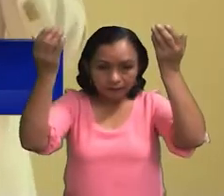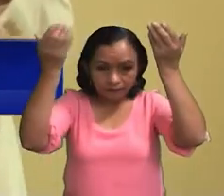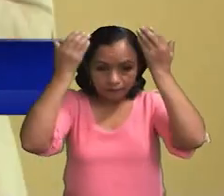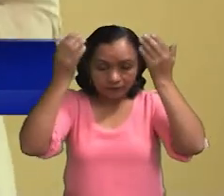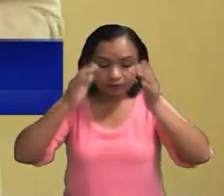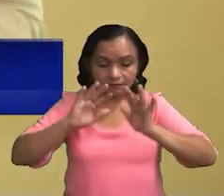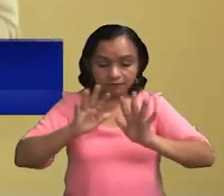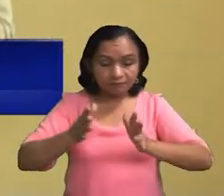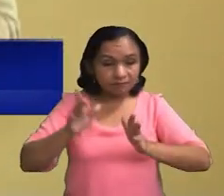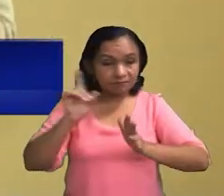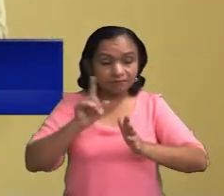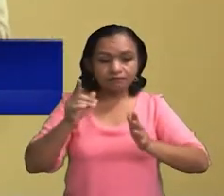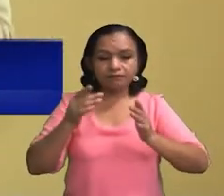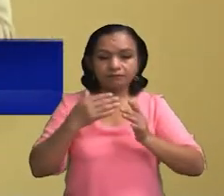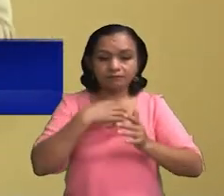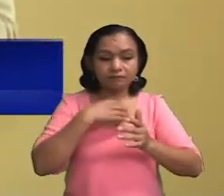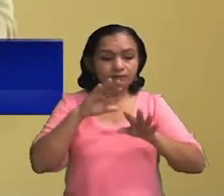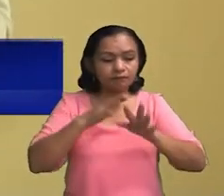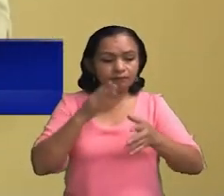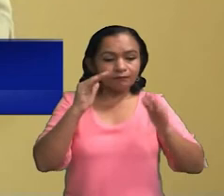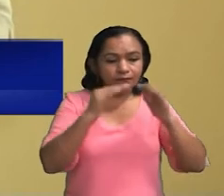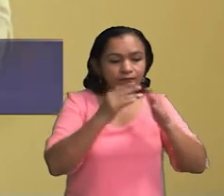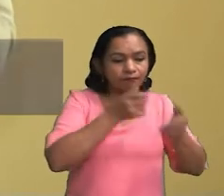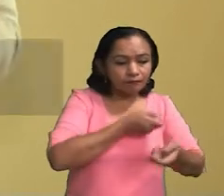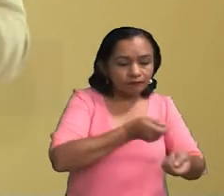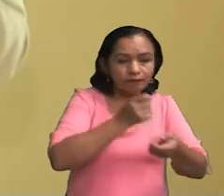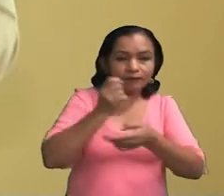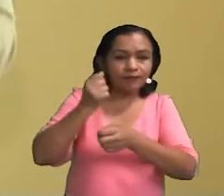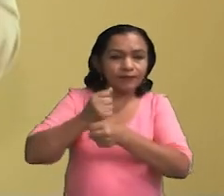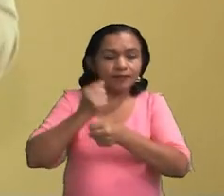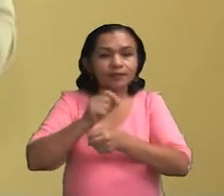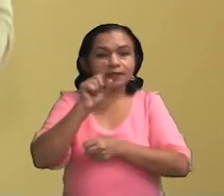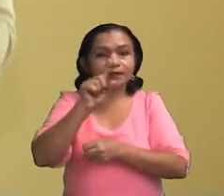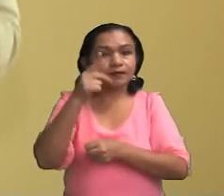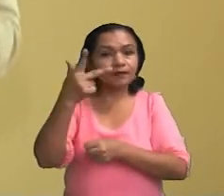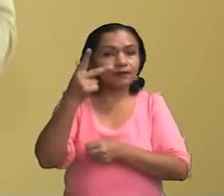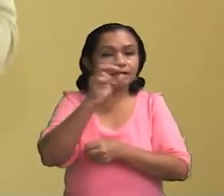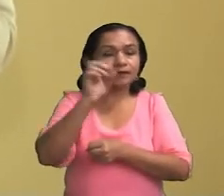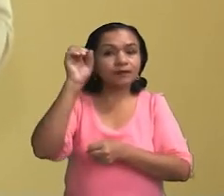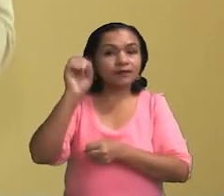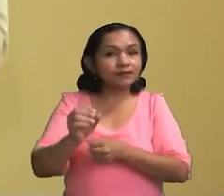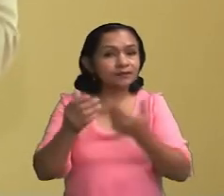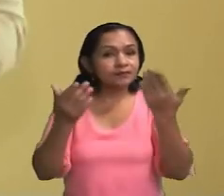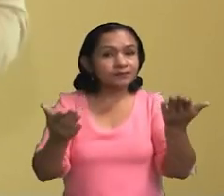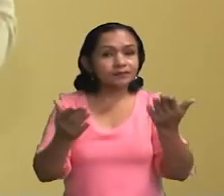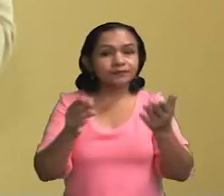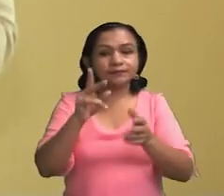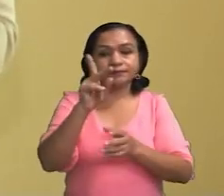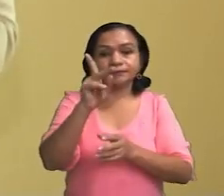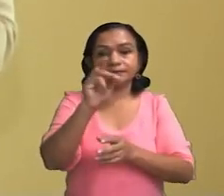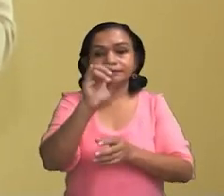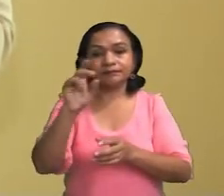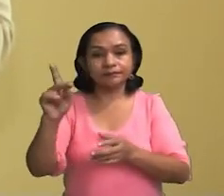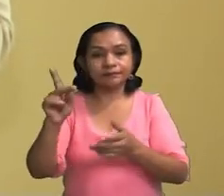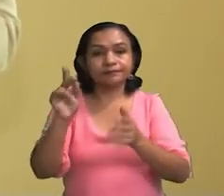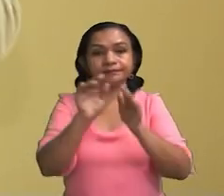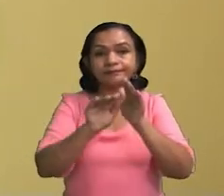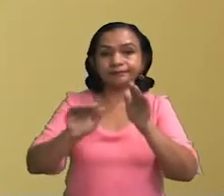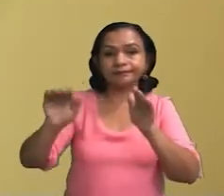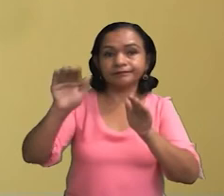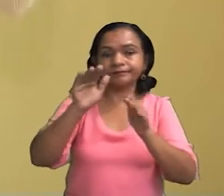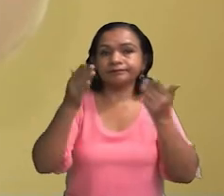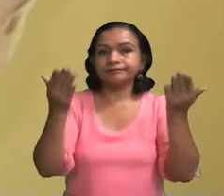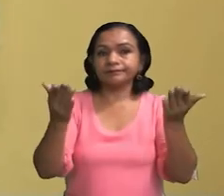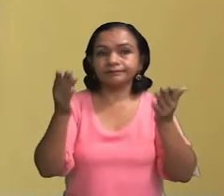que sobre todo recae sobre las mujeres, tiene un impacto de un 18,7% del PIB. ¿No? Esto